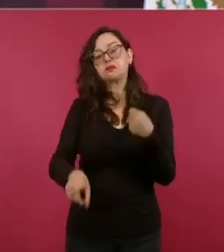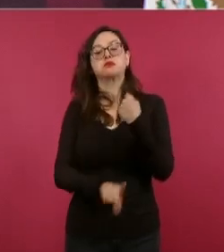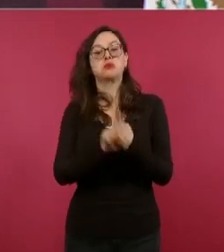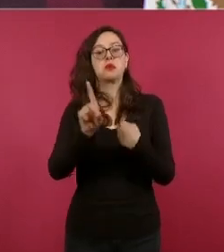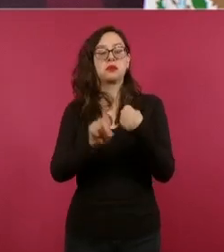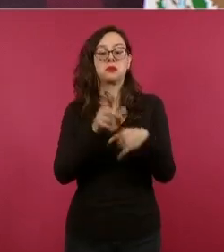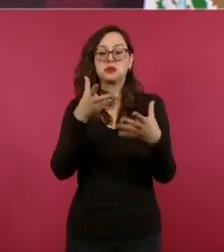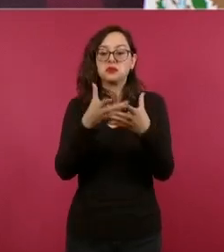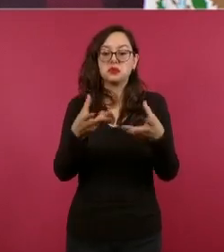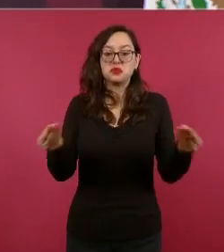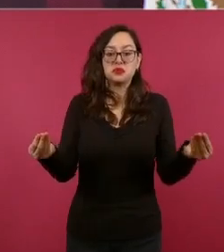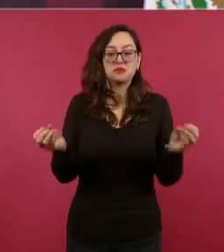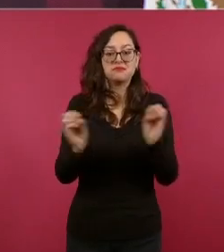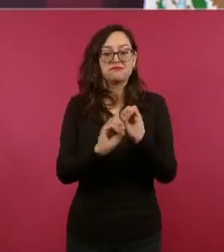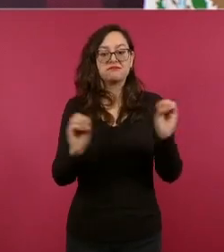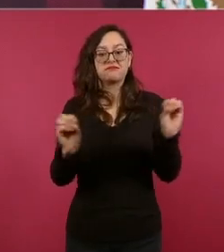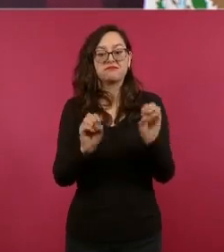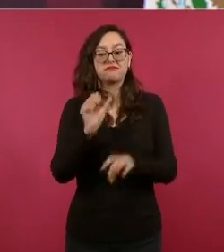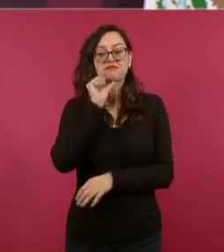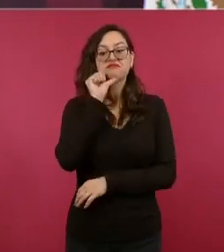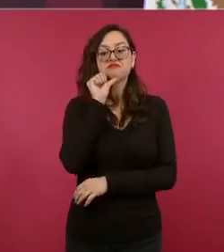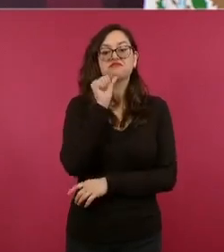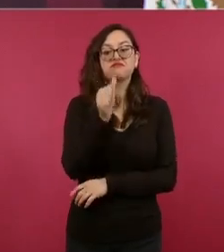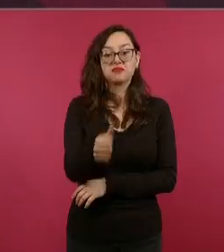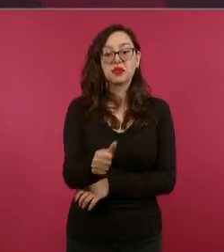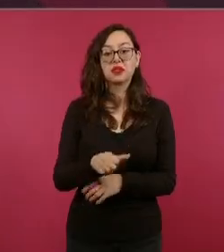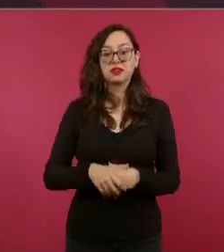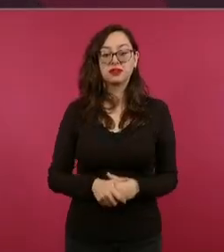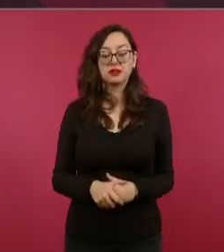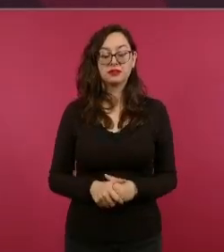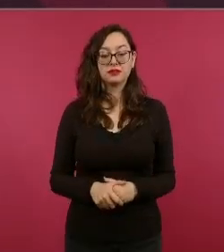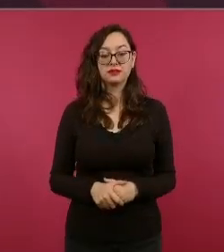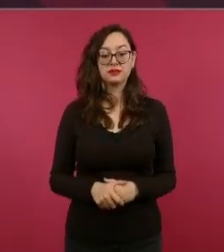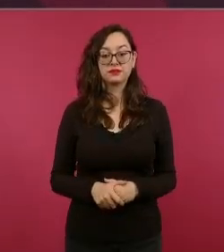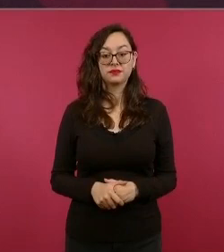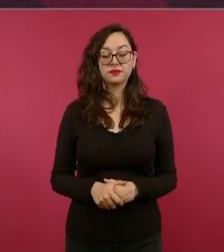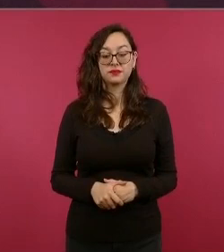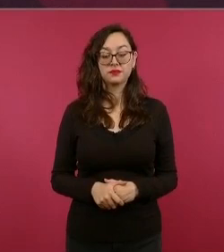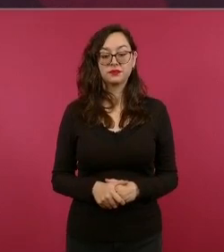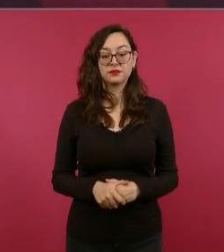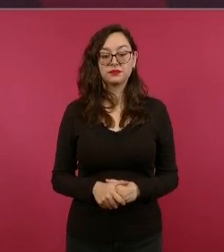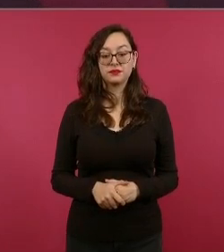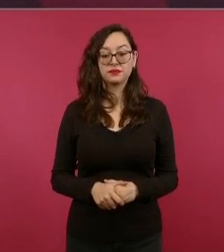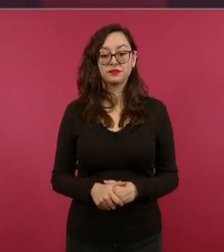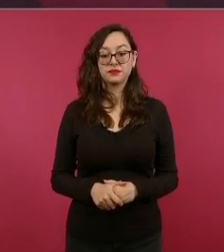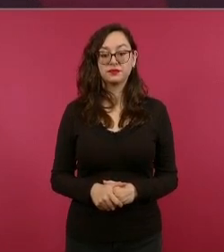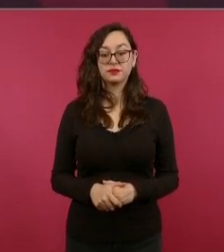Y una cosa que tenemos que cuidar mucho los mexicanos, mucho, mucho, mucho,